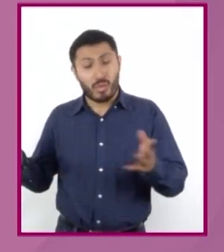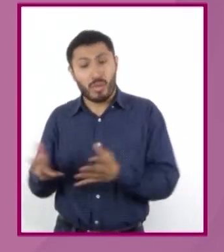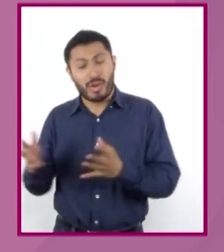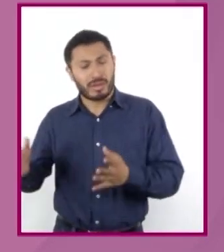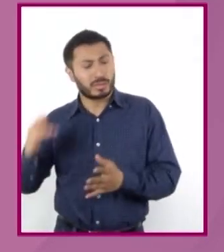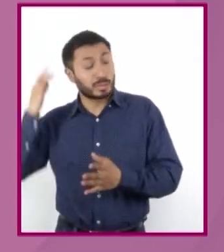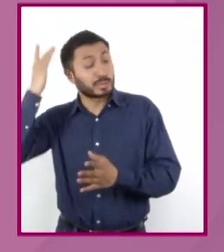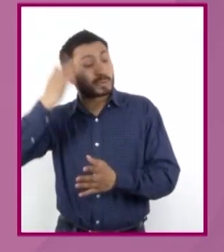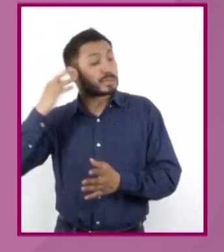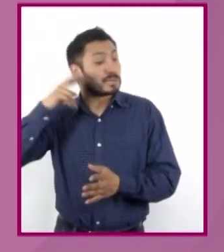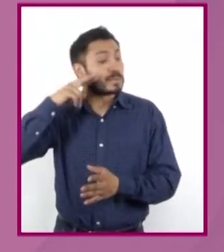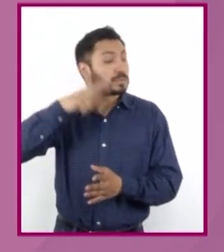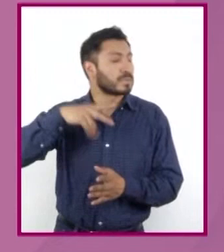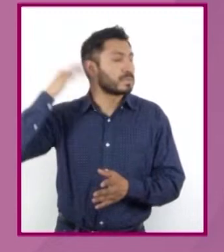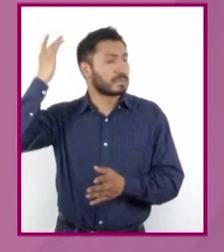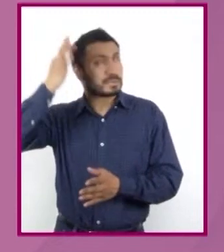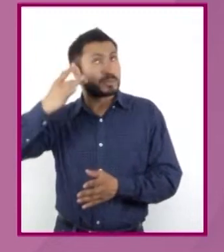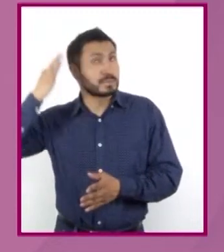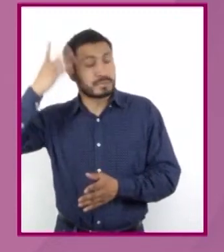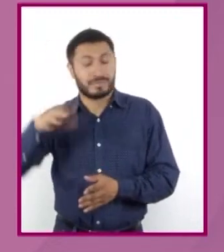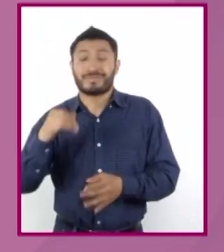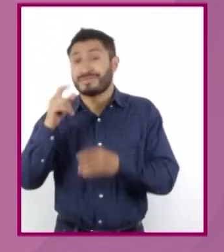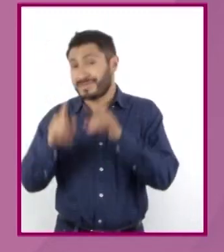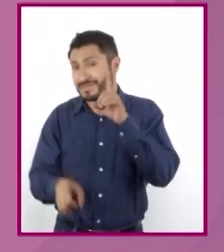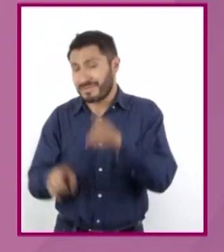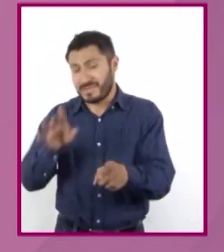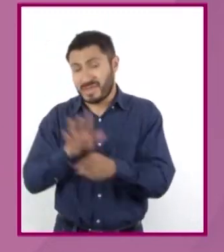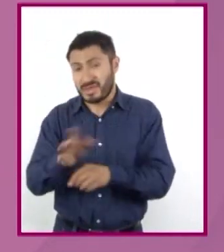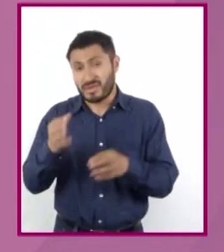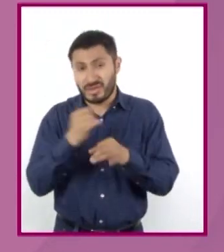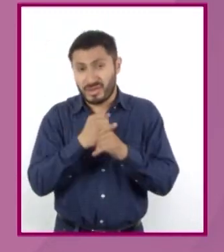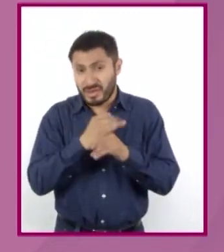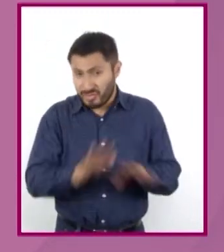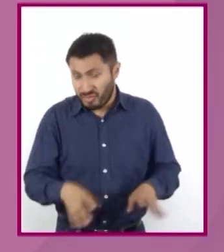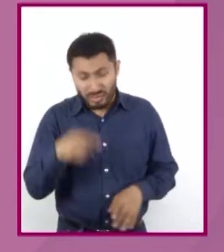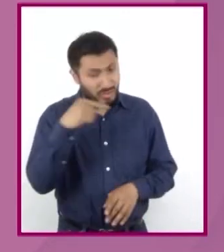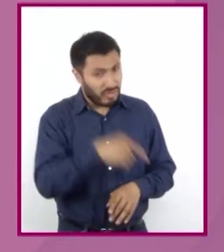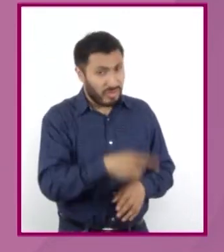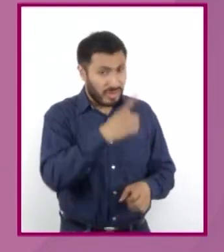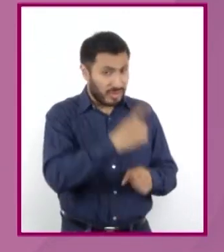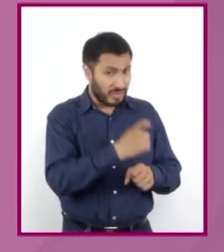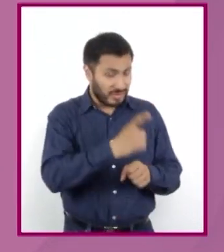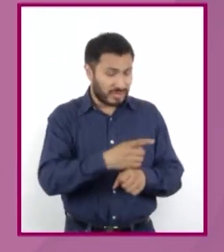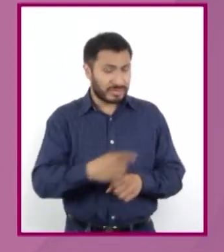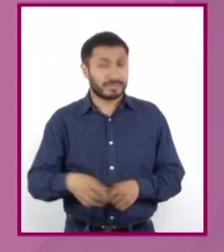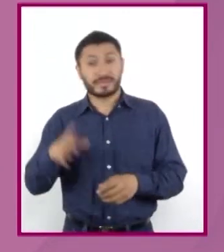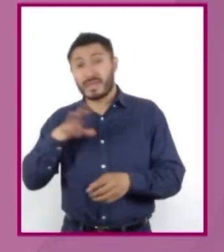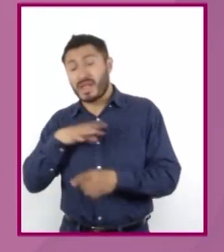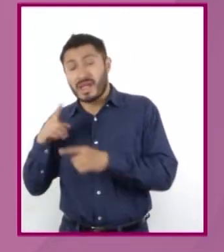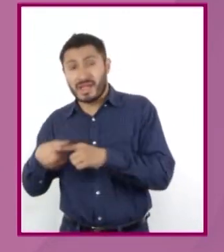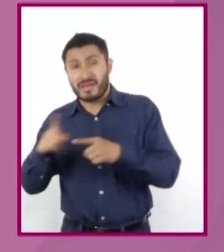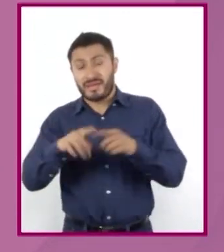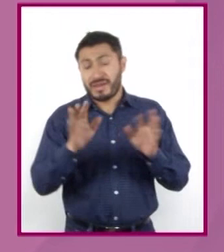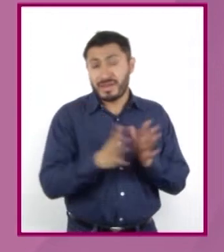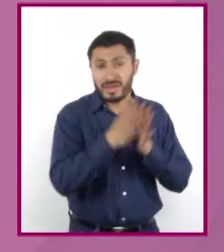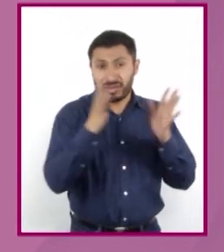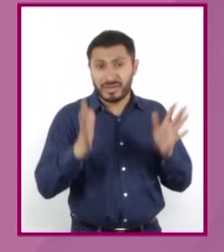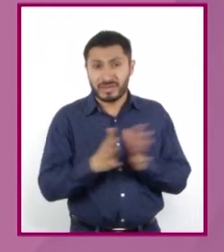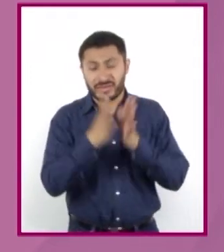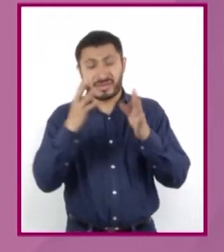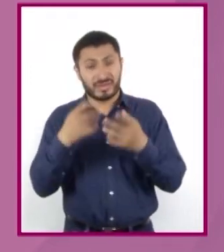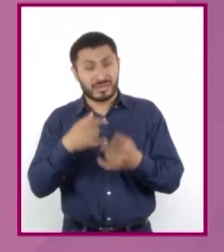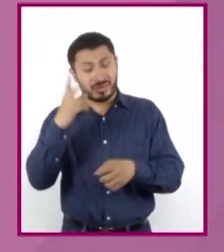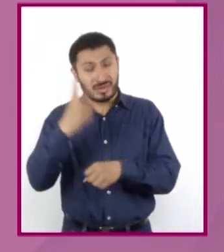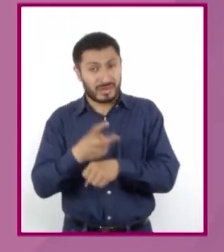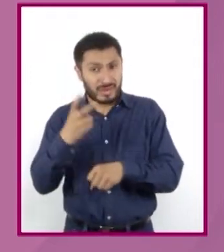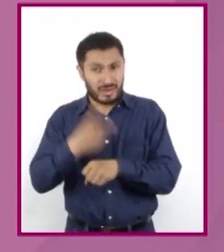interpretación de los distintos tipos de fuentes primarias. Hay varios tipos de fuentes secundarias. Por